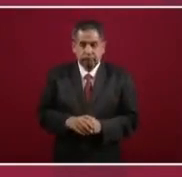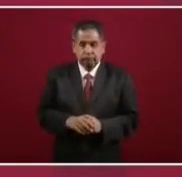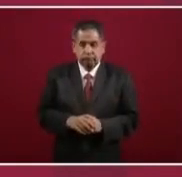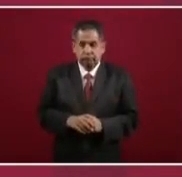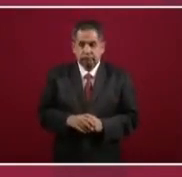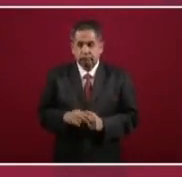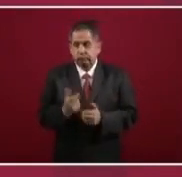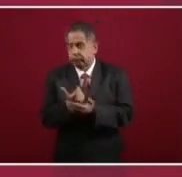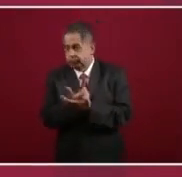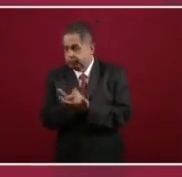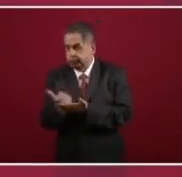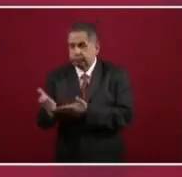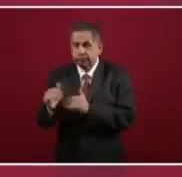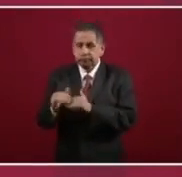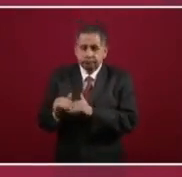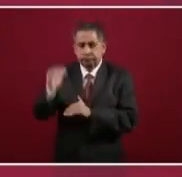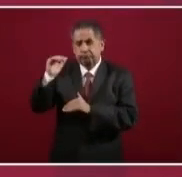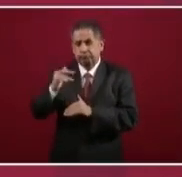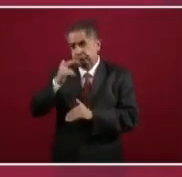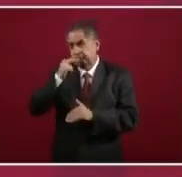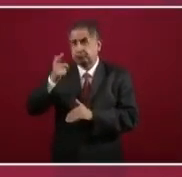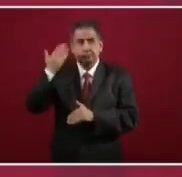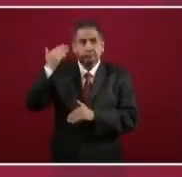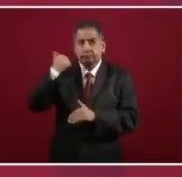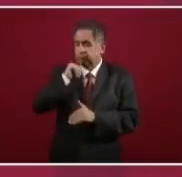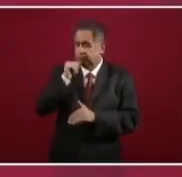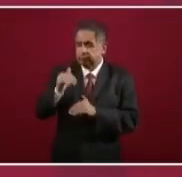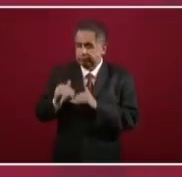el salario aumentado como nunca